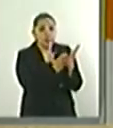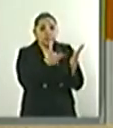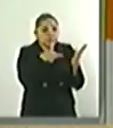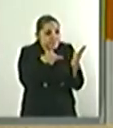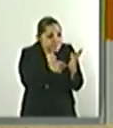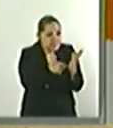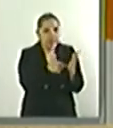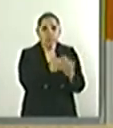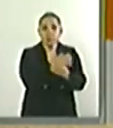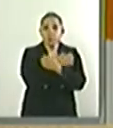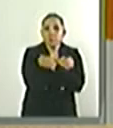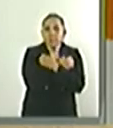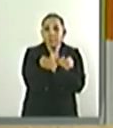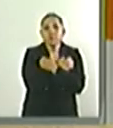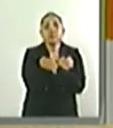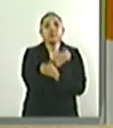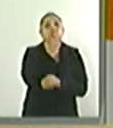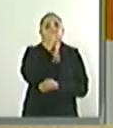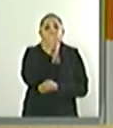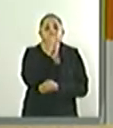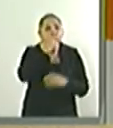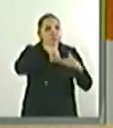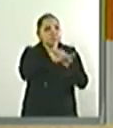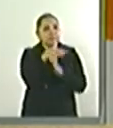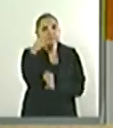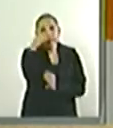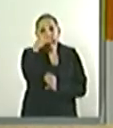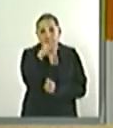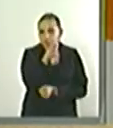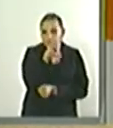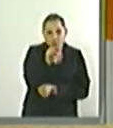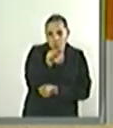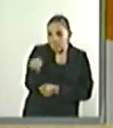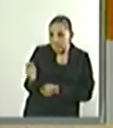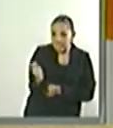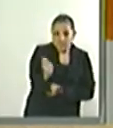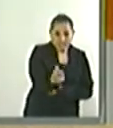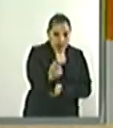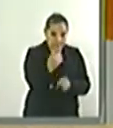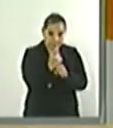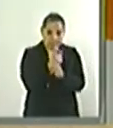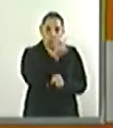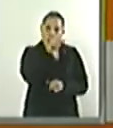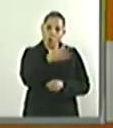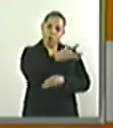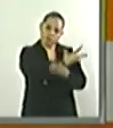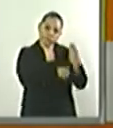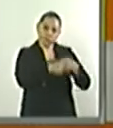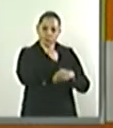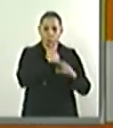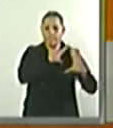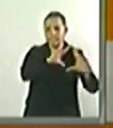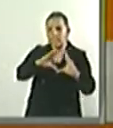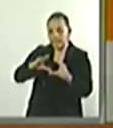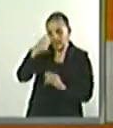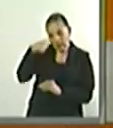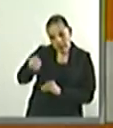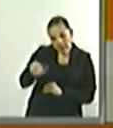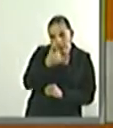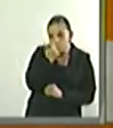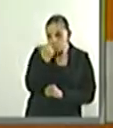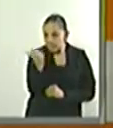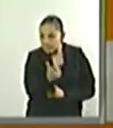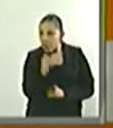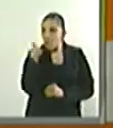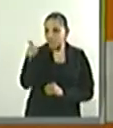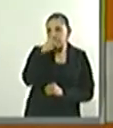gratuita y no debe causar ningún pago contraprestación a los educandos o sus tutores nosotros